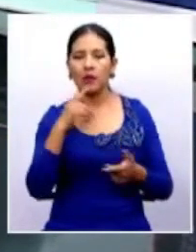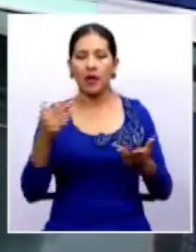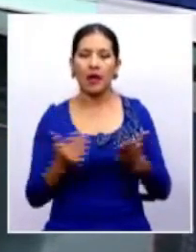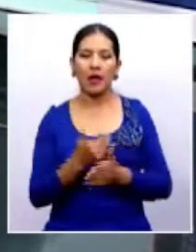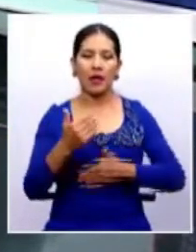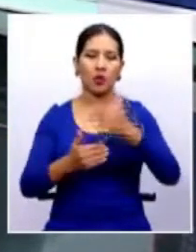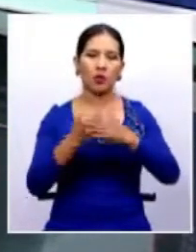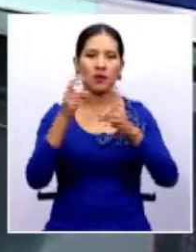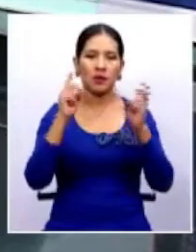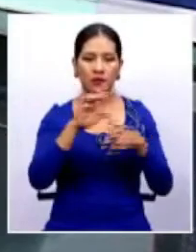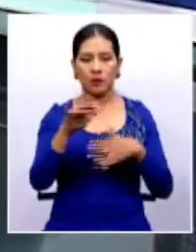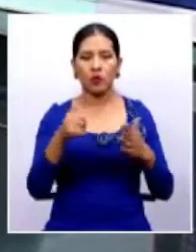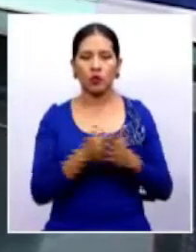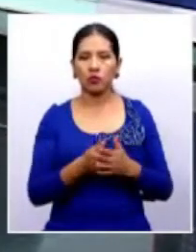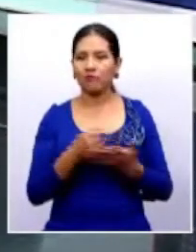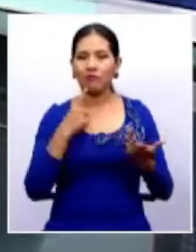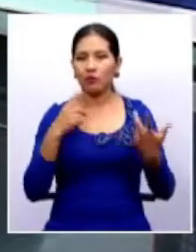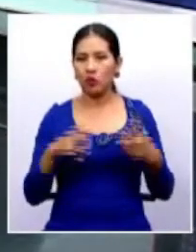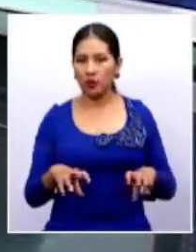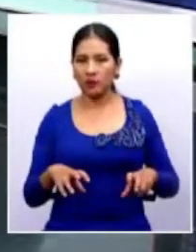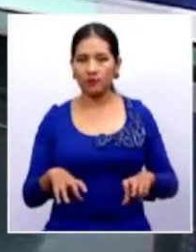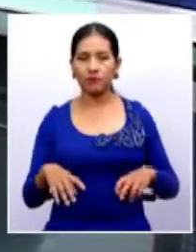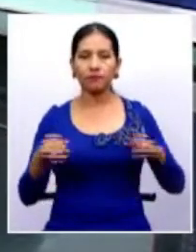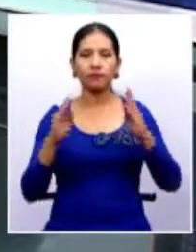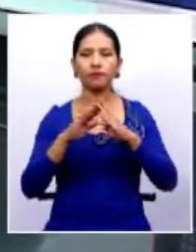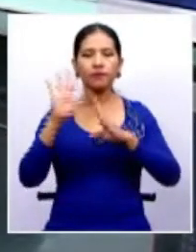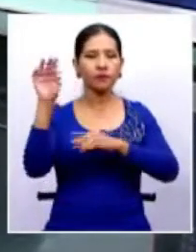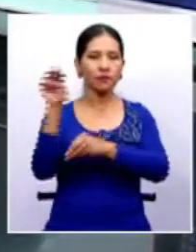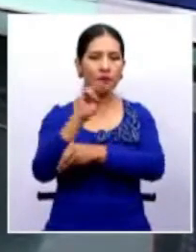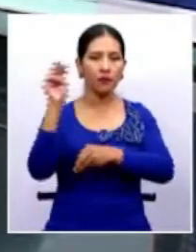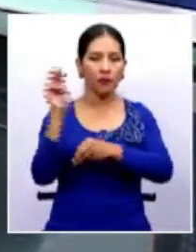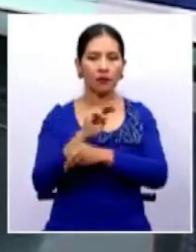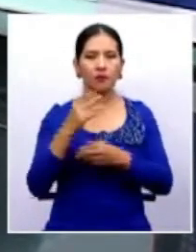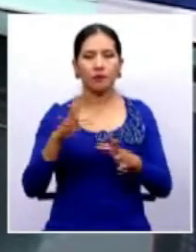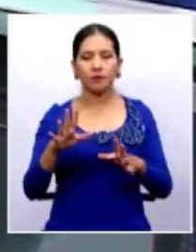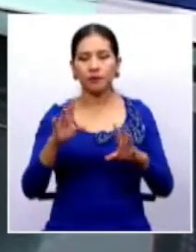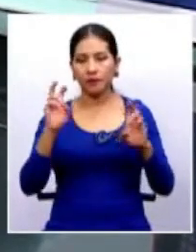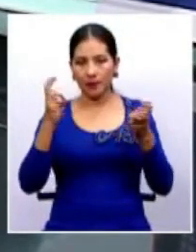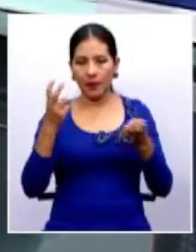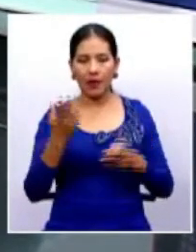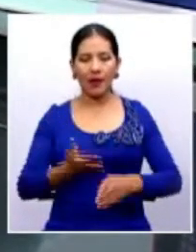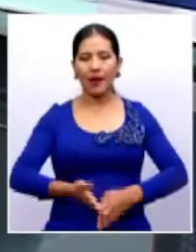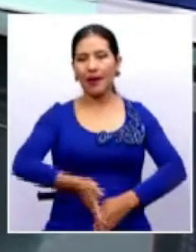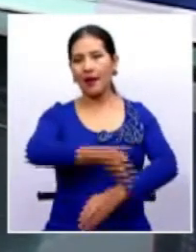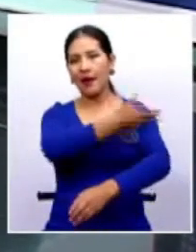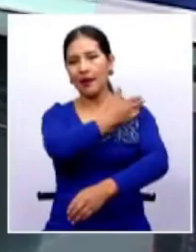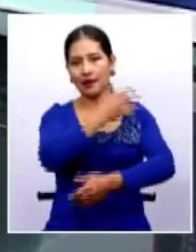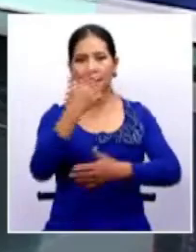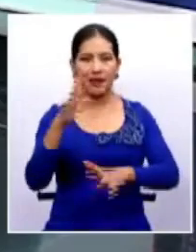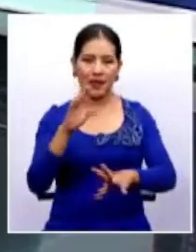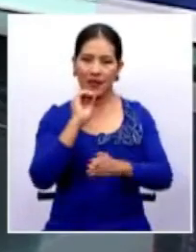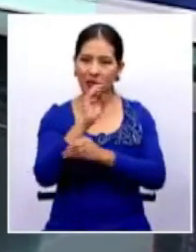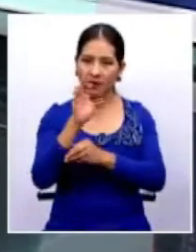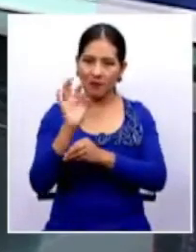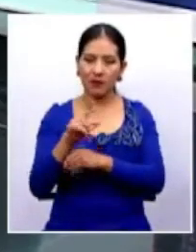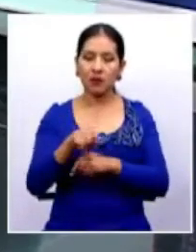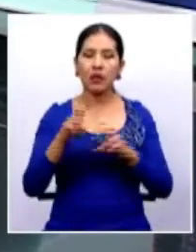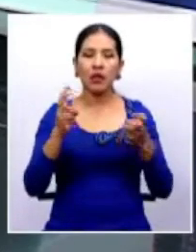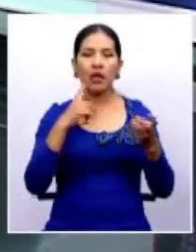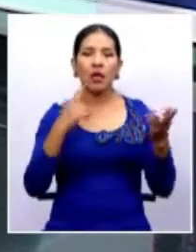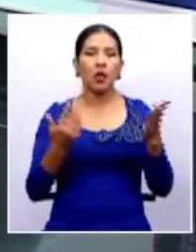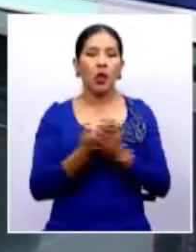de la malla curricular sin embargo el Ministerio habría comunicado con anterioridad de que esta malla ha sido construida